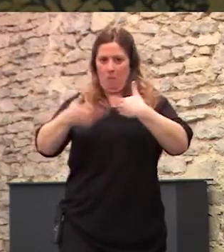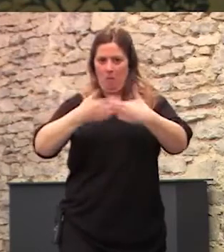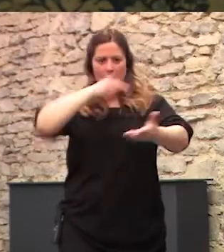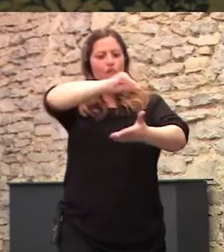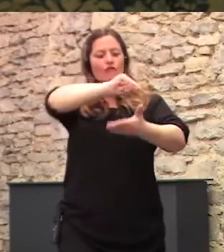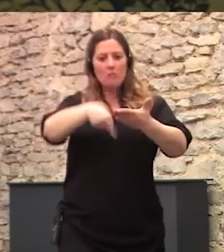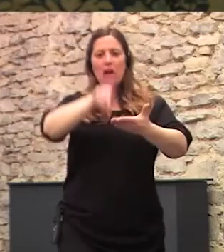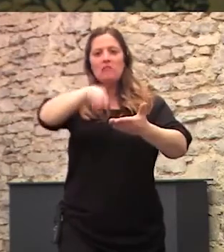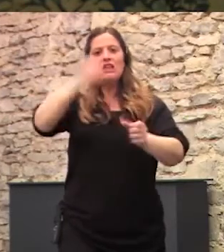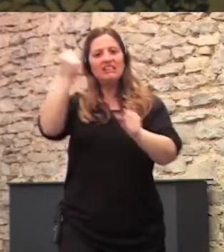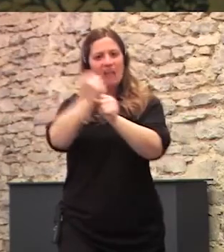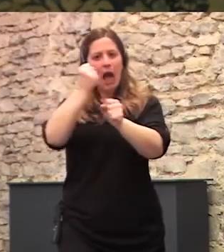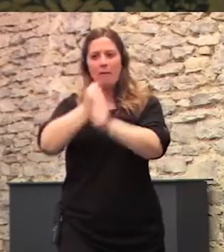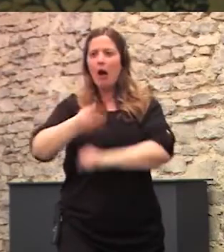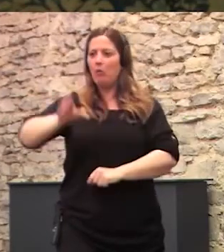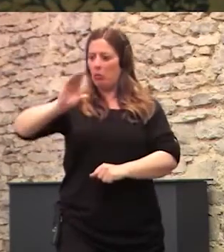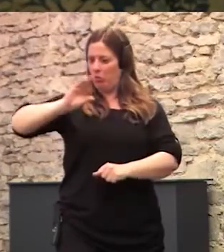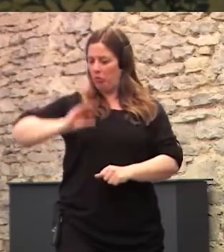trabajo remunerado.